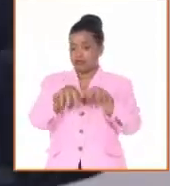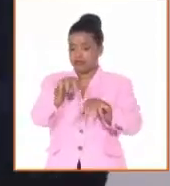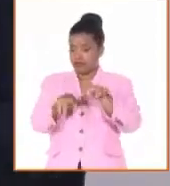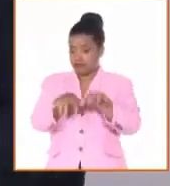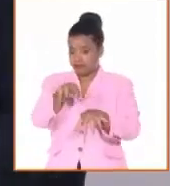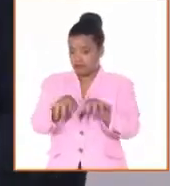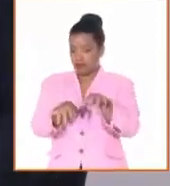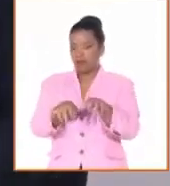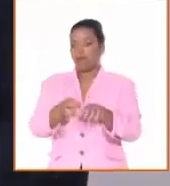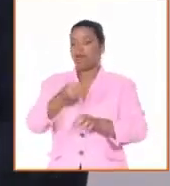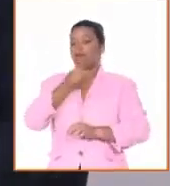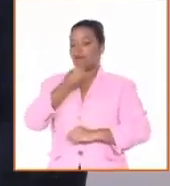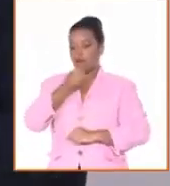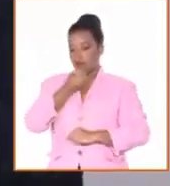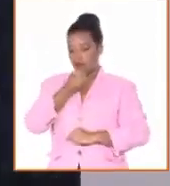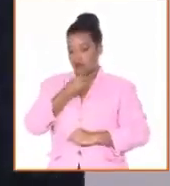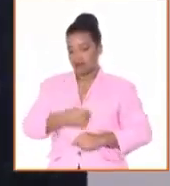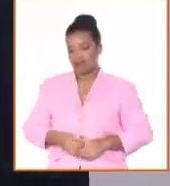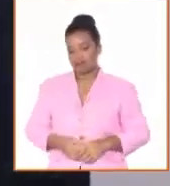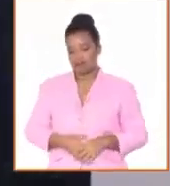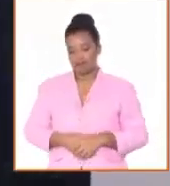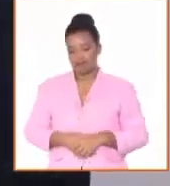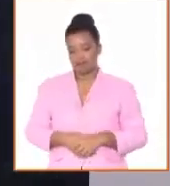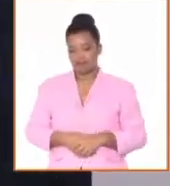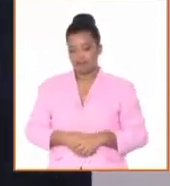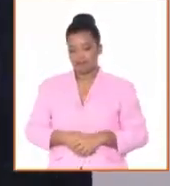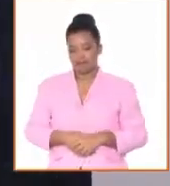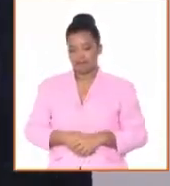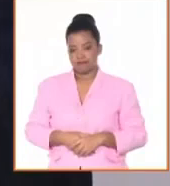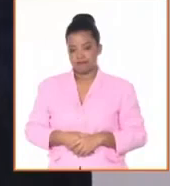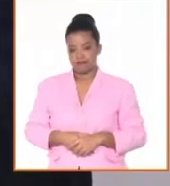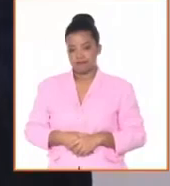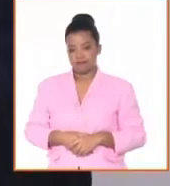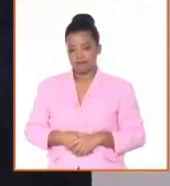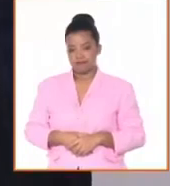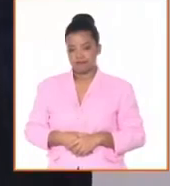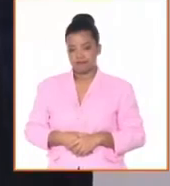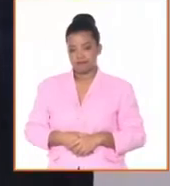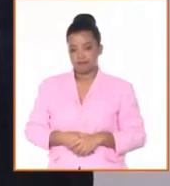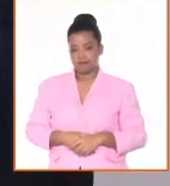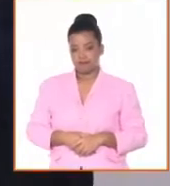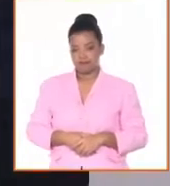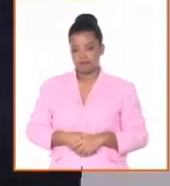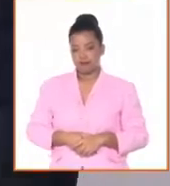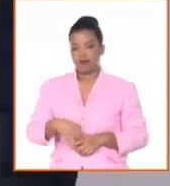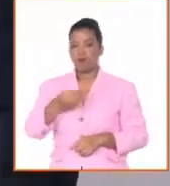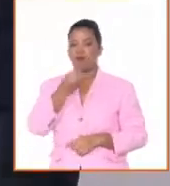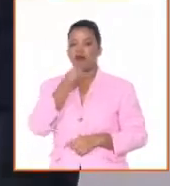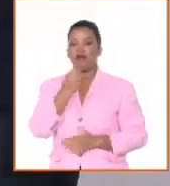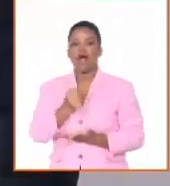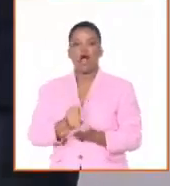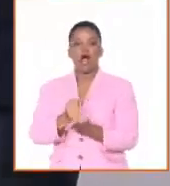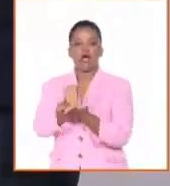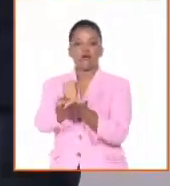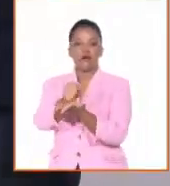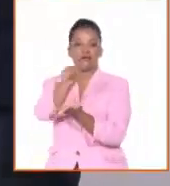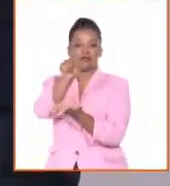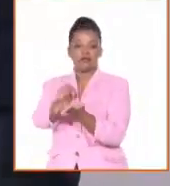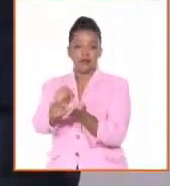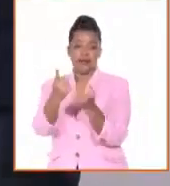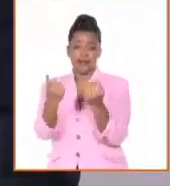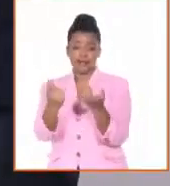van a poder ofrecer brindar a las personas el servicio de poder adquirir